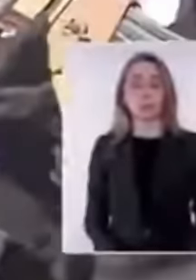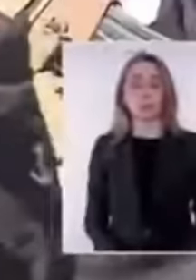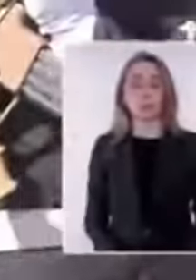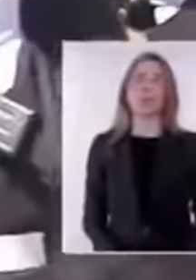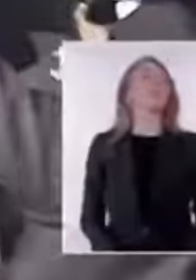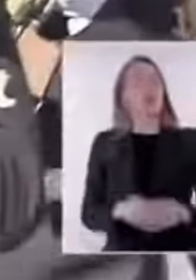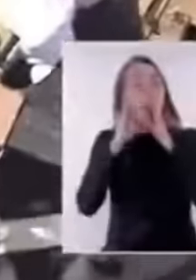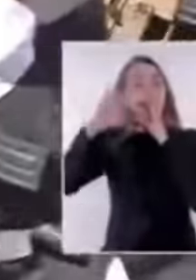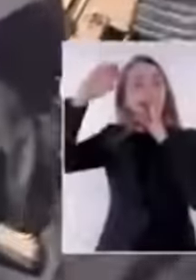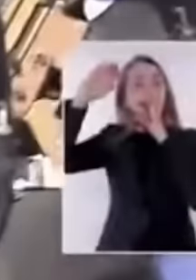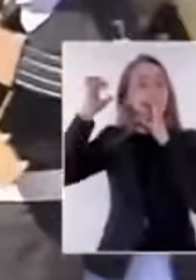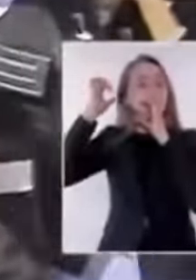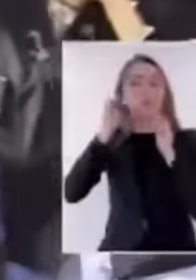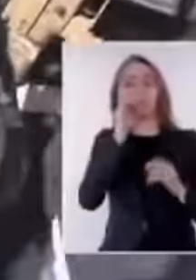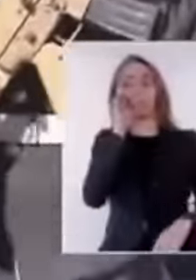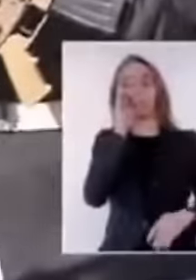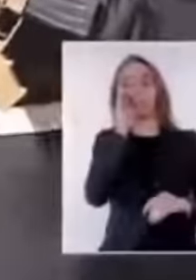Opa.